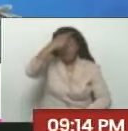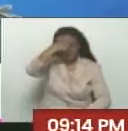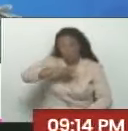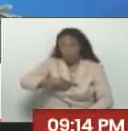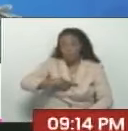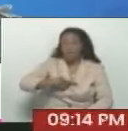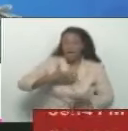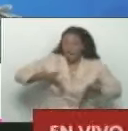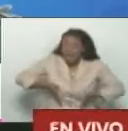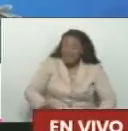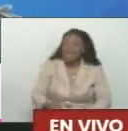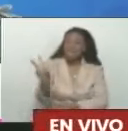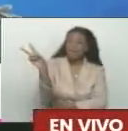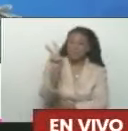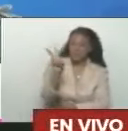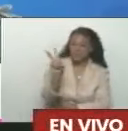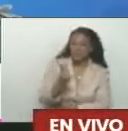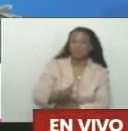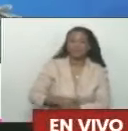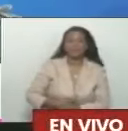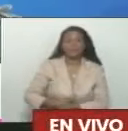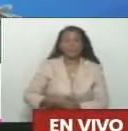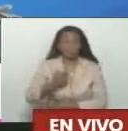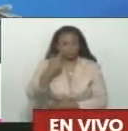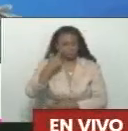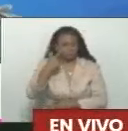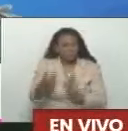venezolano, donde logra